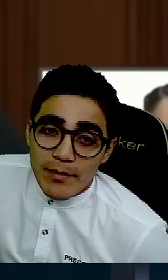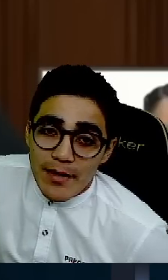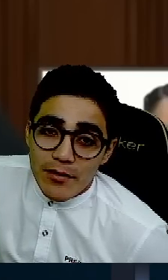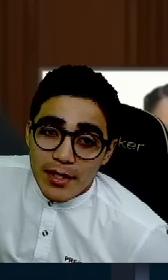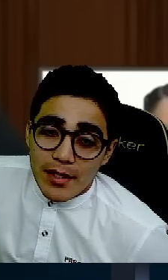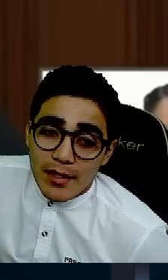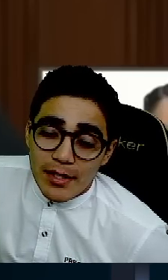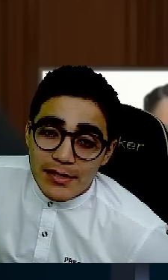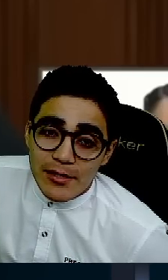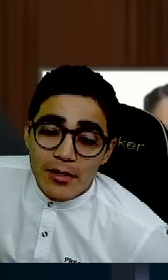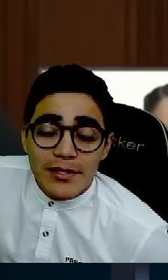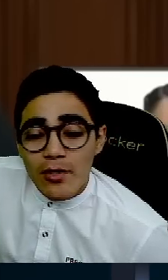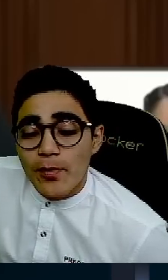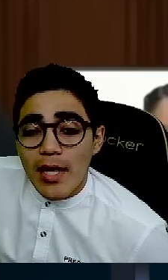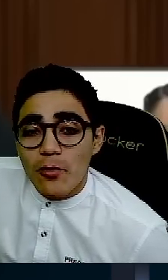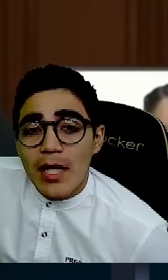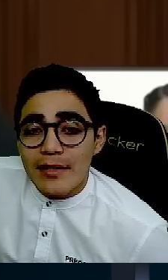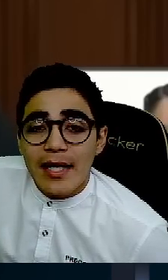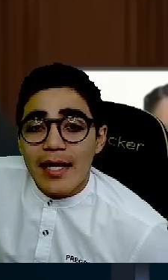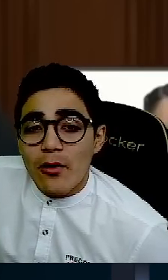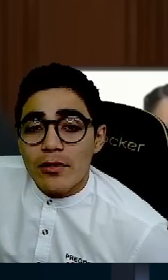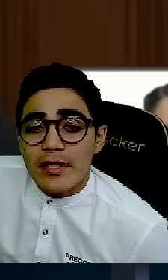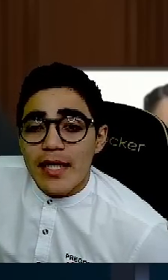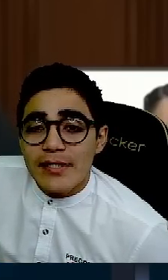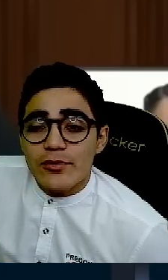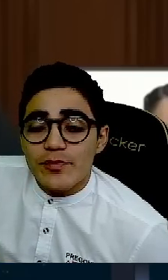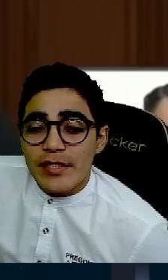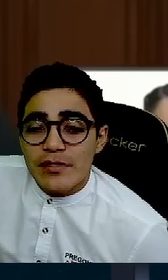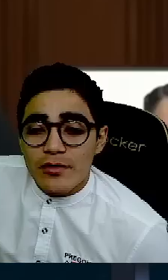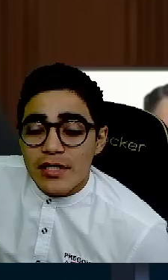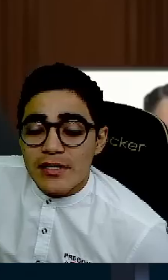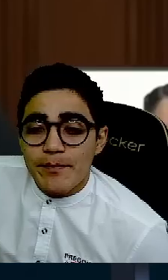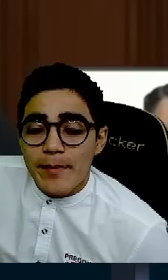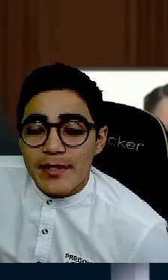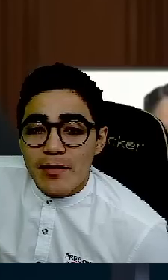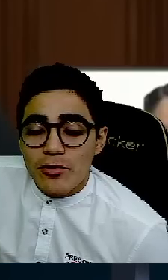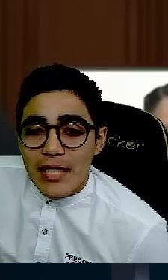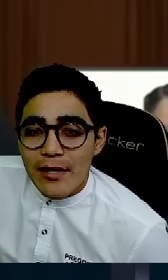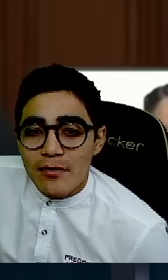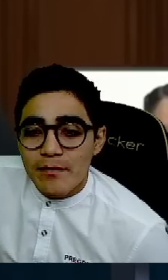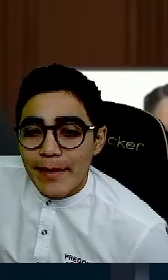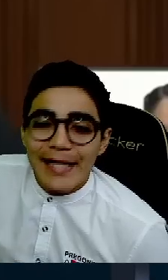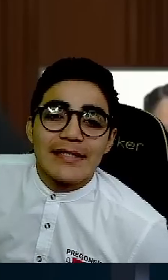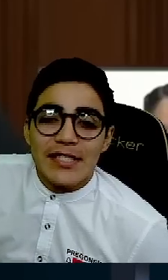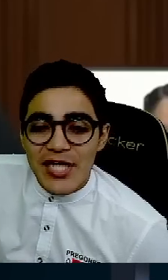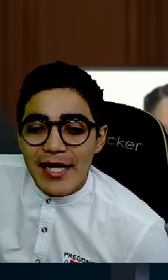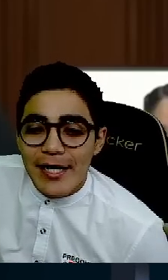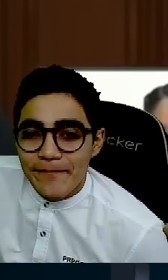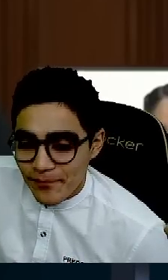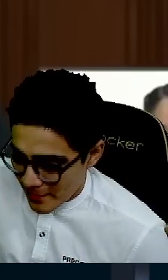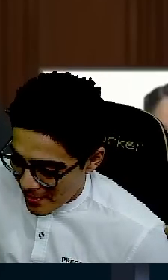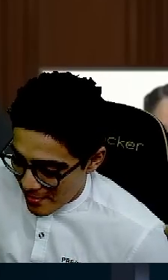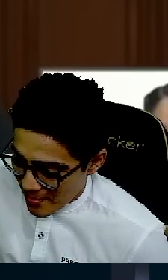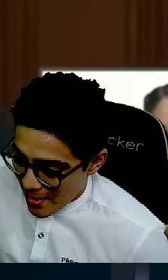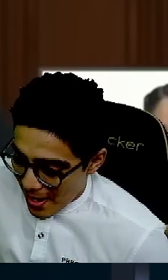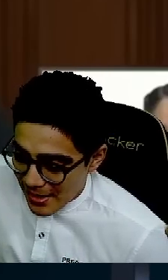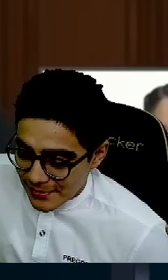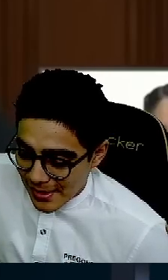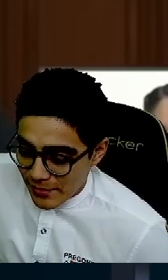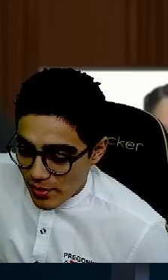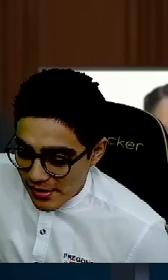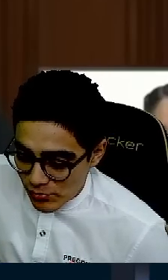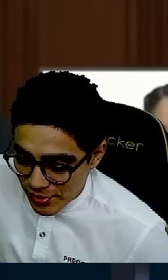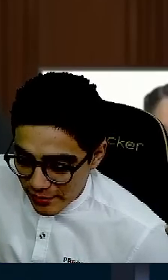Hemos observado que le salió el tiro por la culata a la Corte y a estos ministros que simplemente votaron para desecharla.